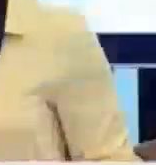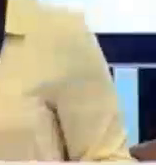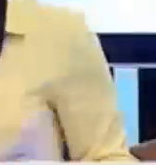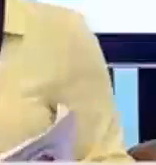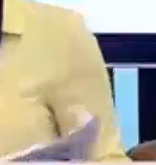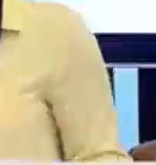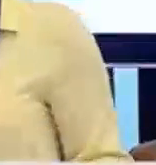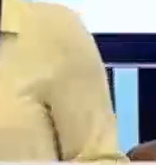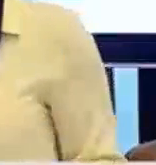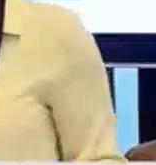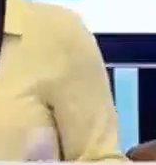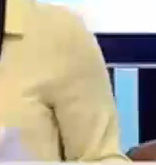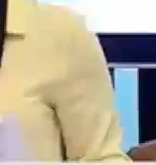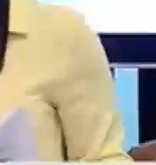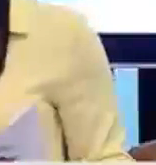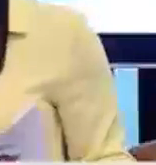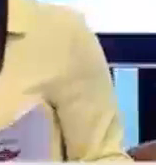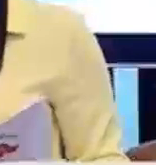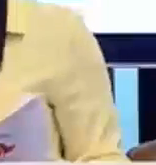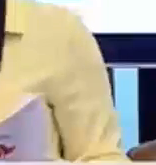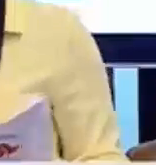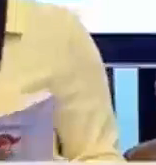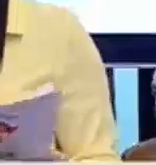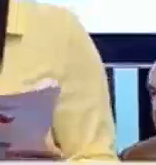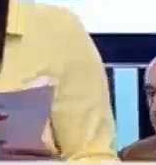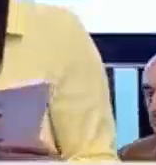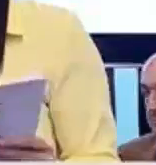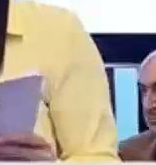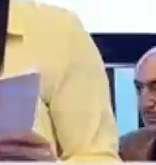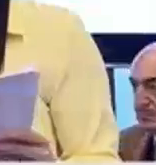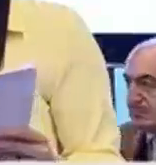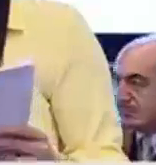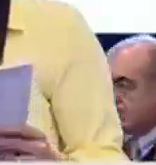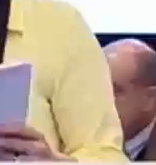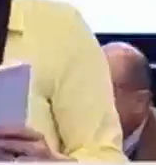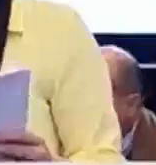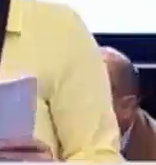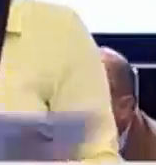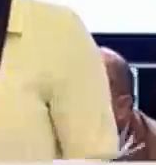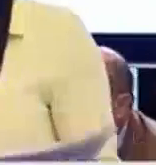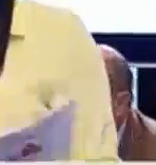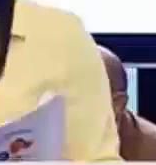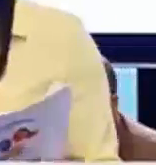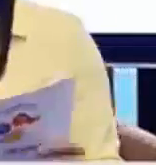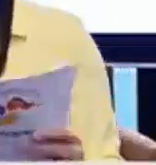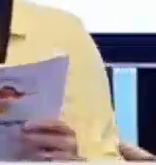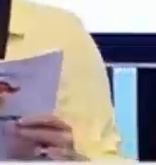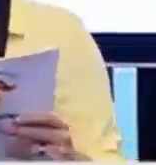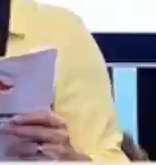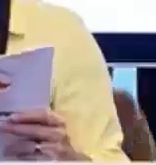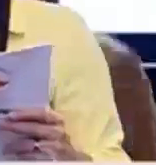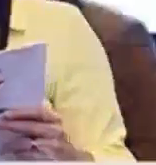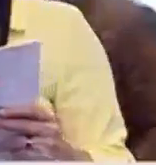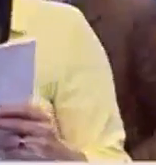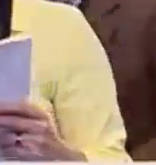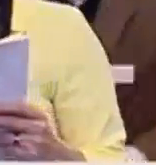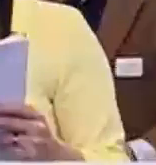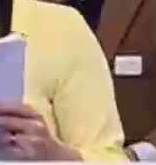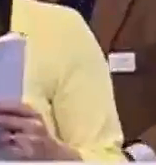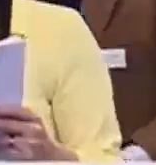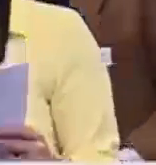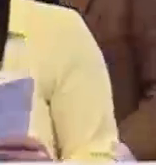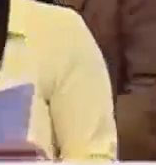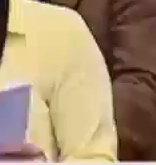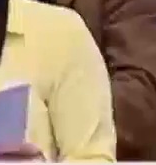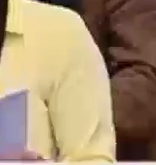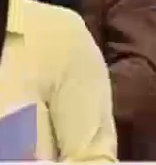Bolvini, y esto dentro del marco Diálogos Públicos por un México Social. Conferencia que hay que decir forma parte del